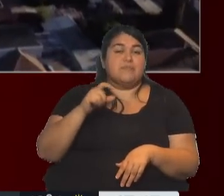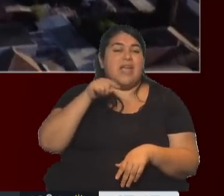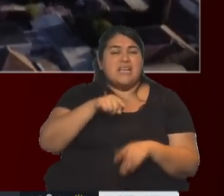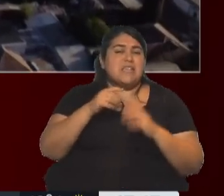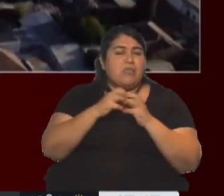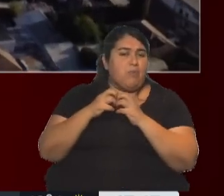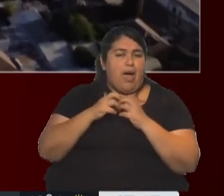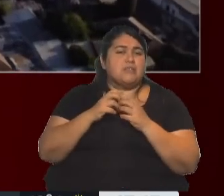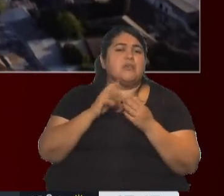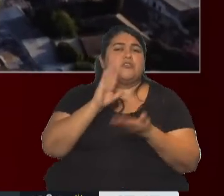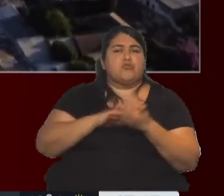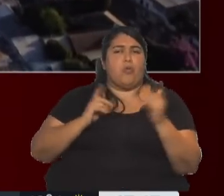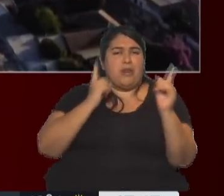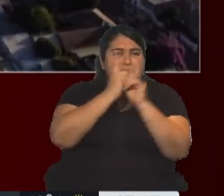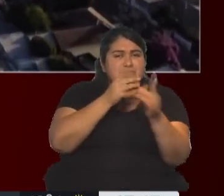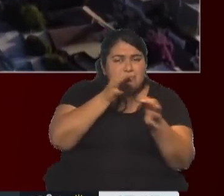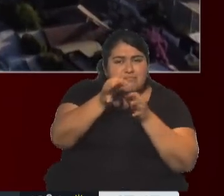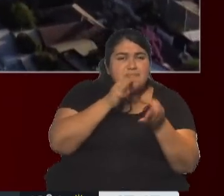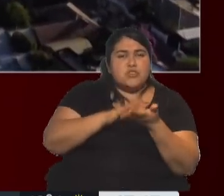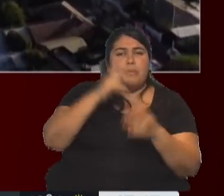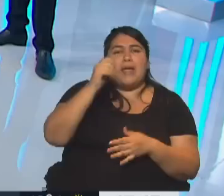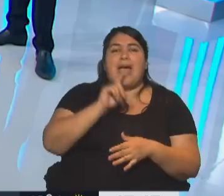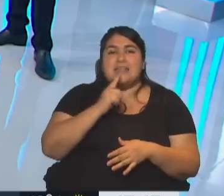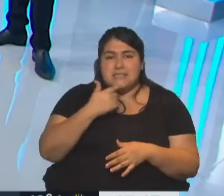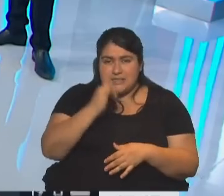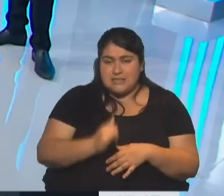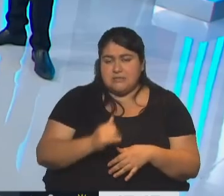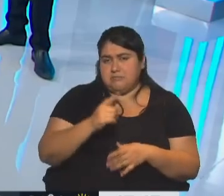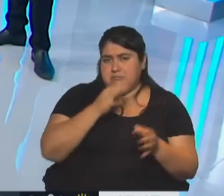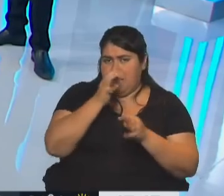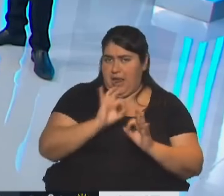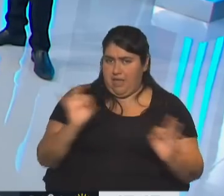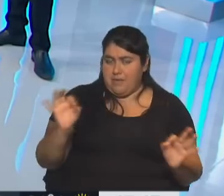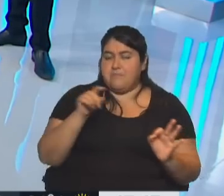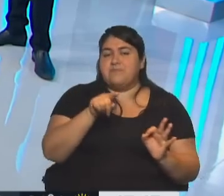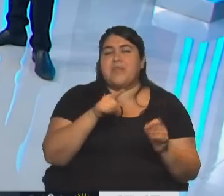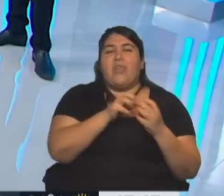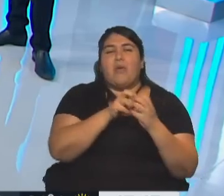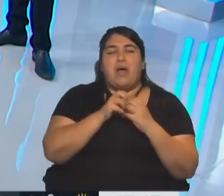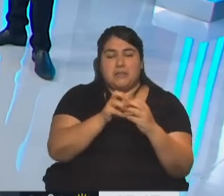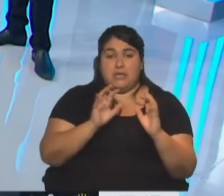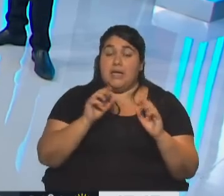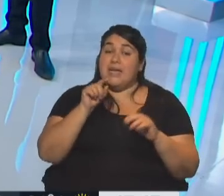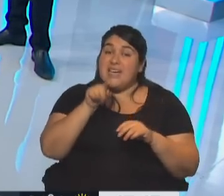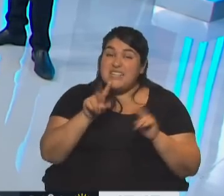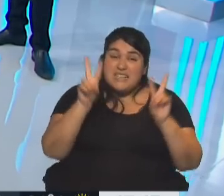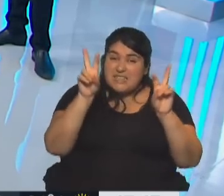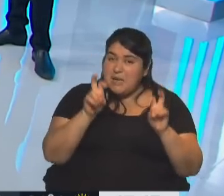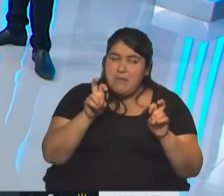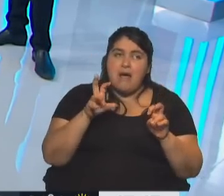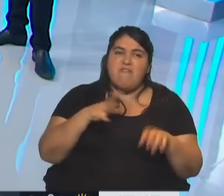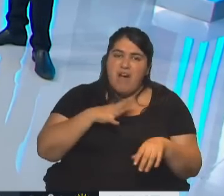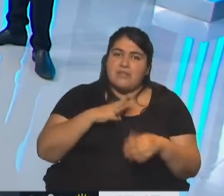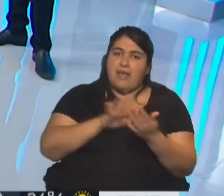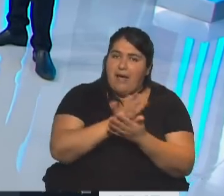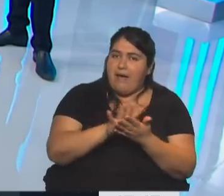en el mano a mano, en la pelea de Boric con Kast en la segunda vuelta, pero lo que está claro es que sigue siendo un tema que no termina de abordarse,